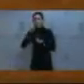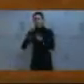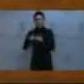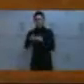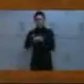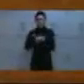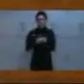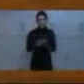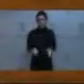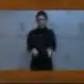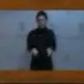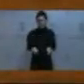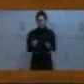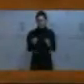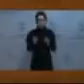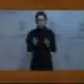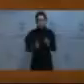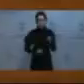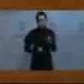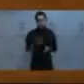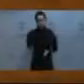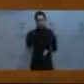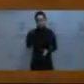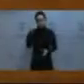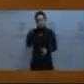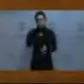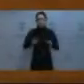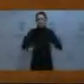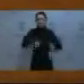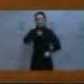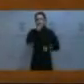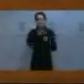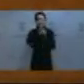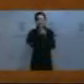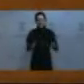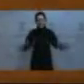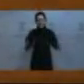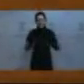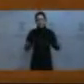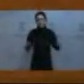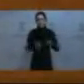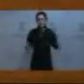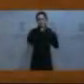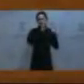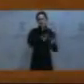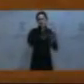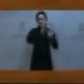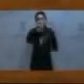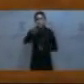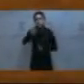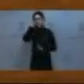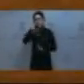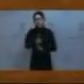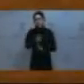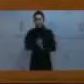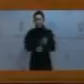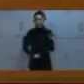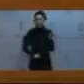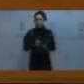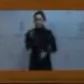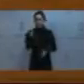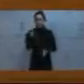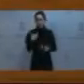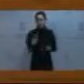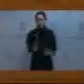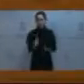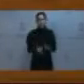esquina, dispararía los índices de envejecimiento hasta valores superiores al 750%. Pero además esta